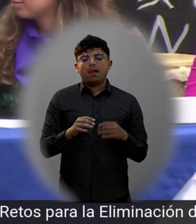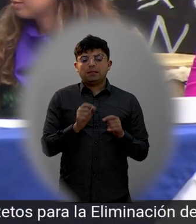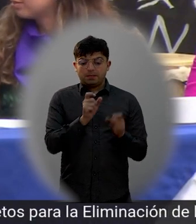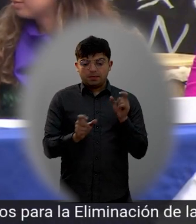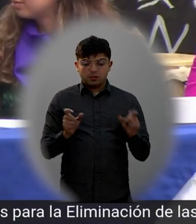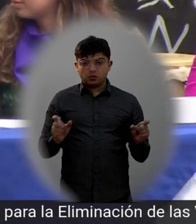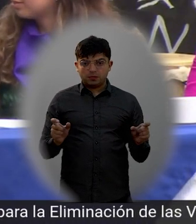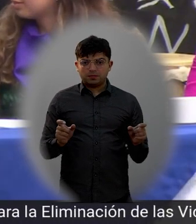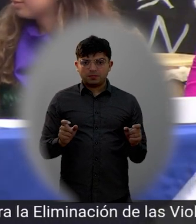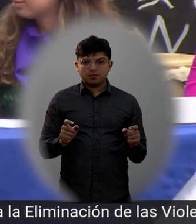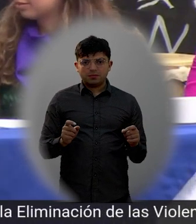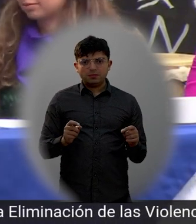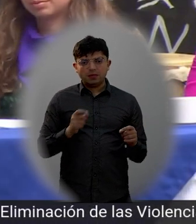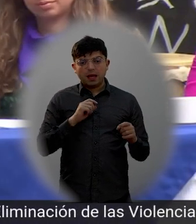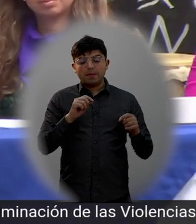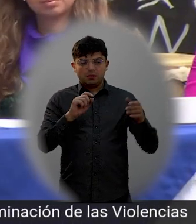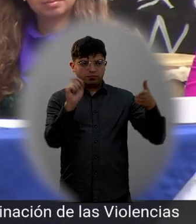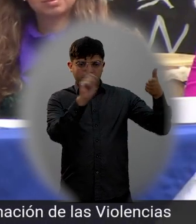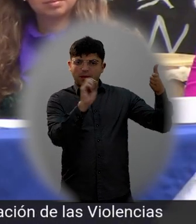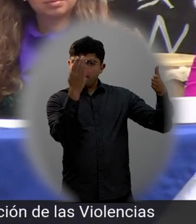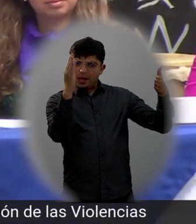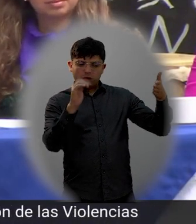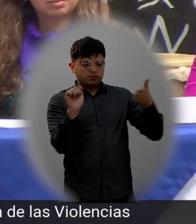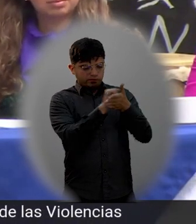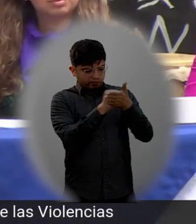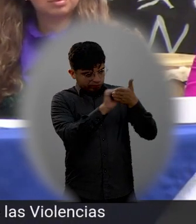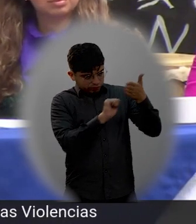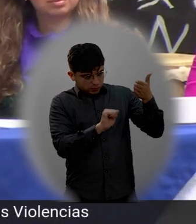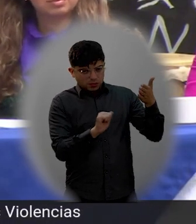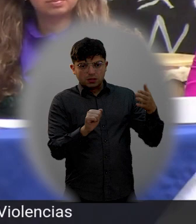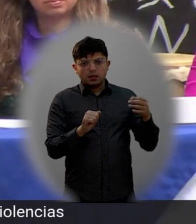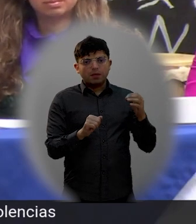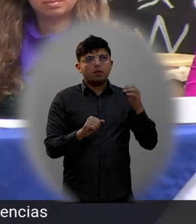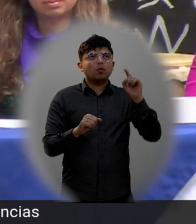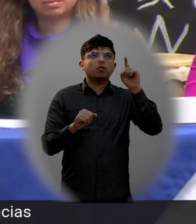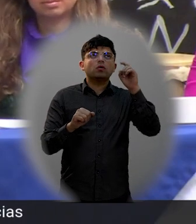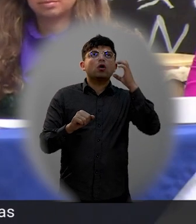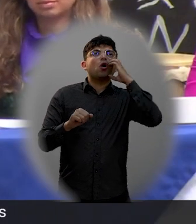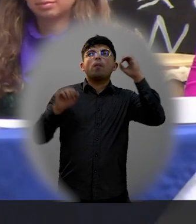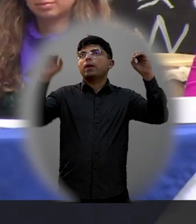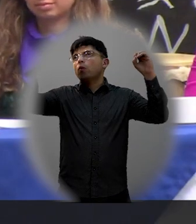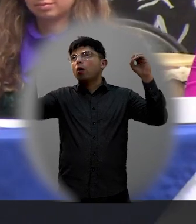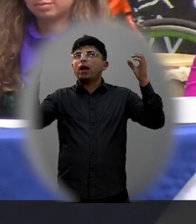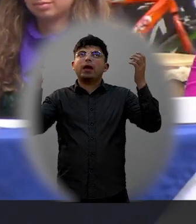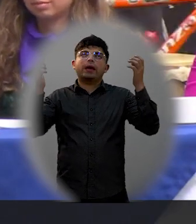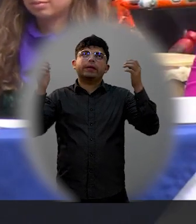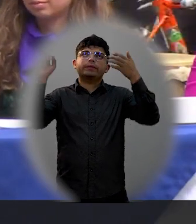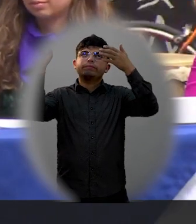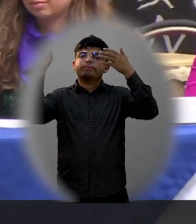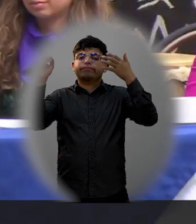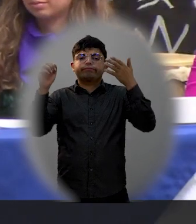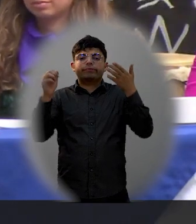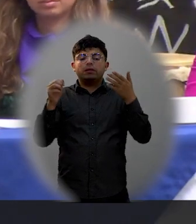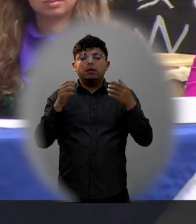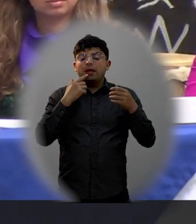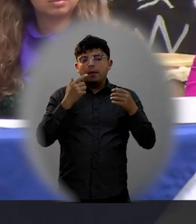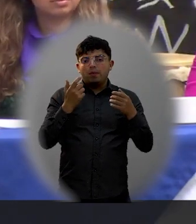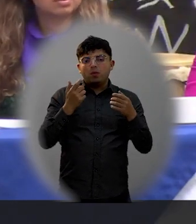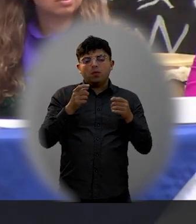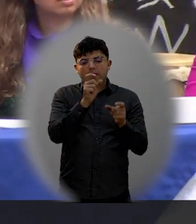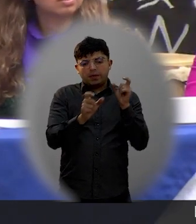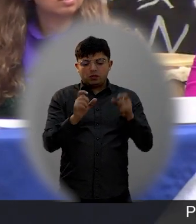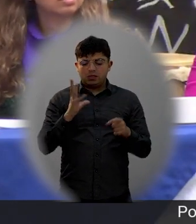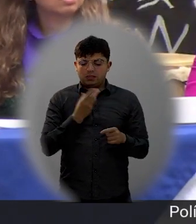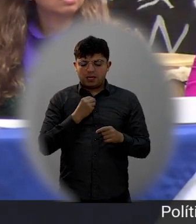personas empiezan a borrar lo que se hizo y a volver a poner hombre y mujer, a escribir cosas como acá no pueden estar las